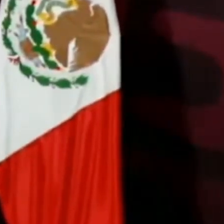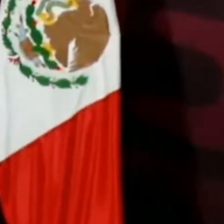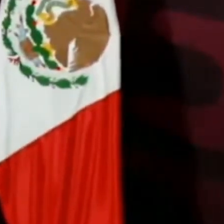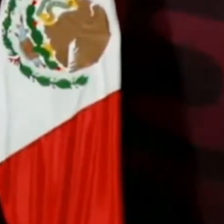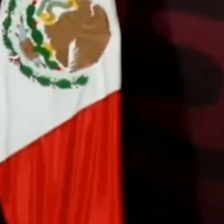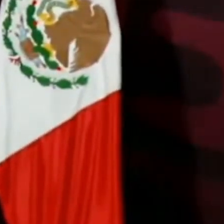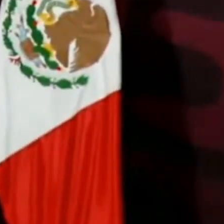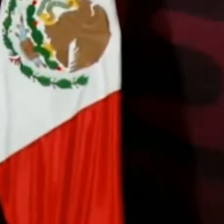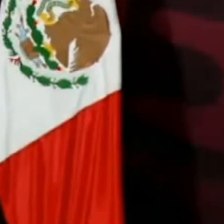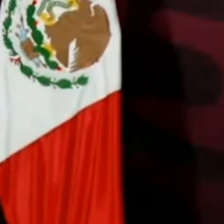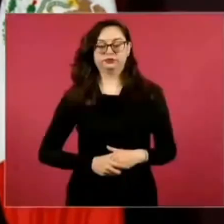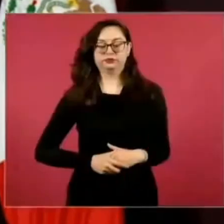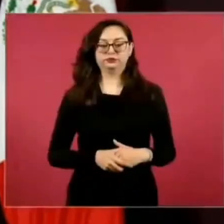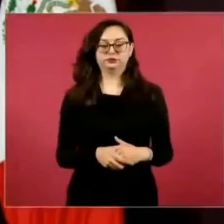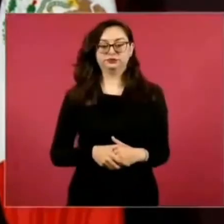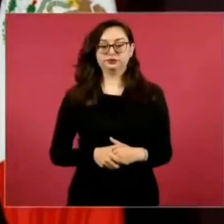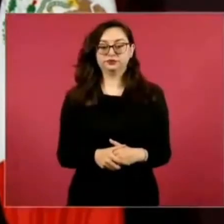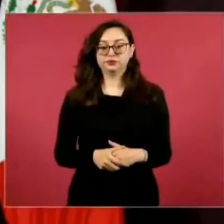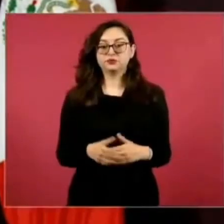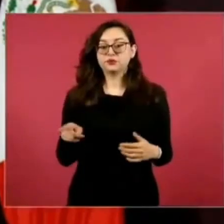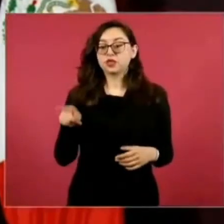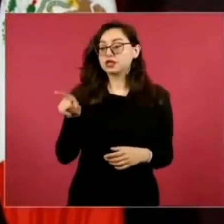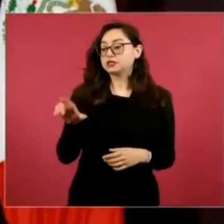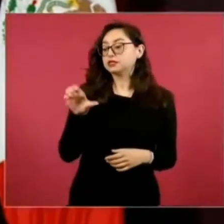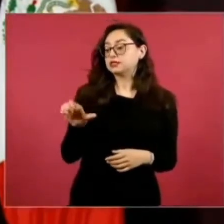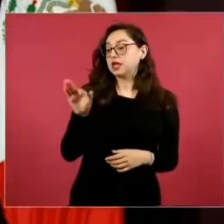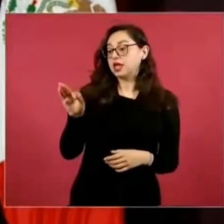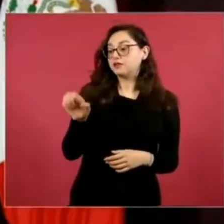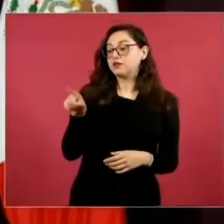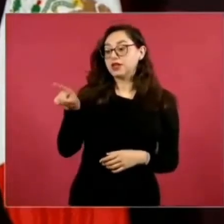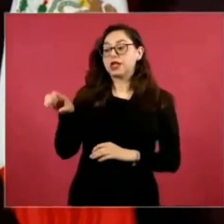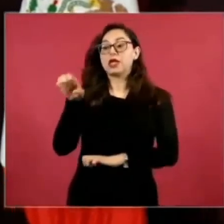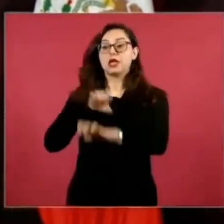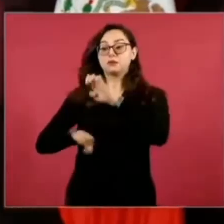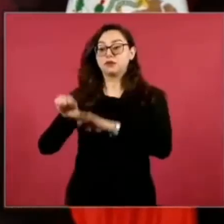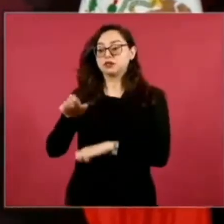Siendo empresa pública, le dan el trato